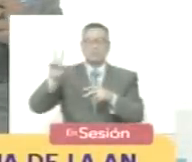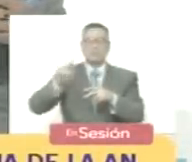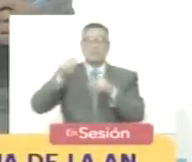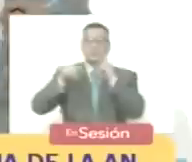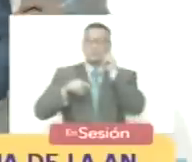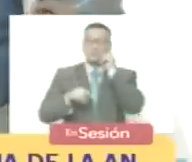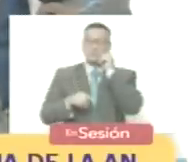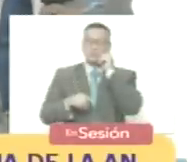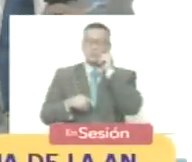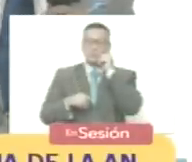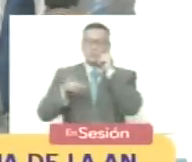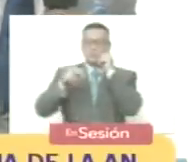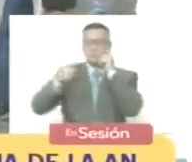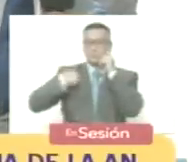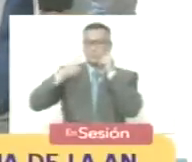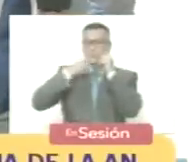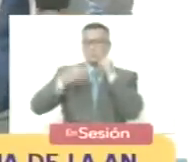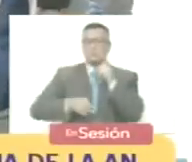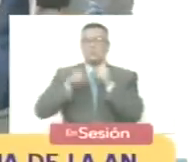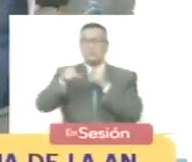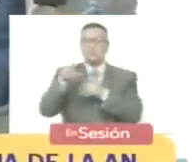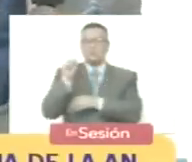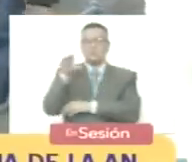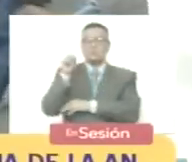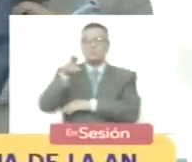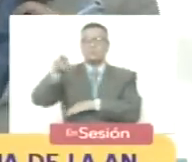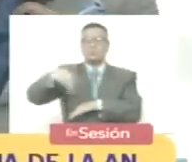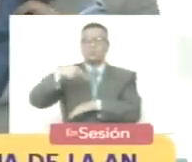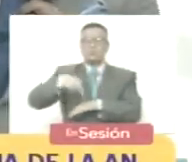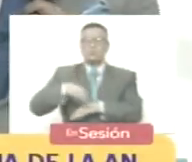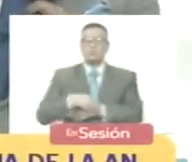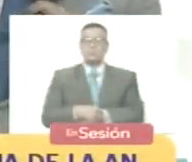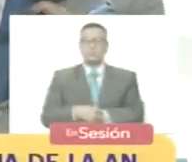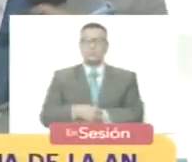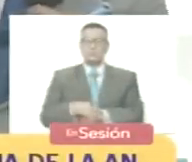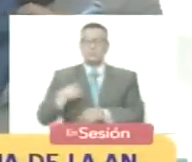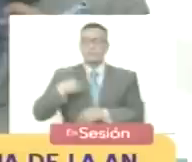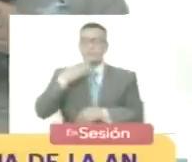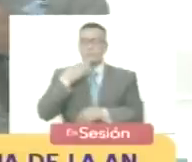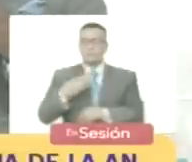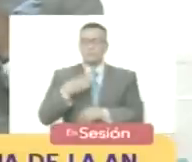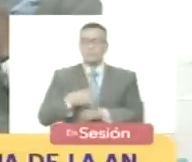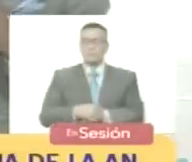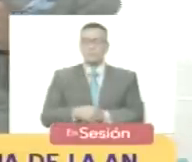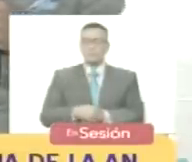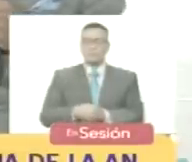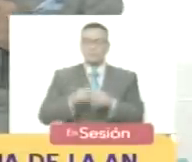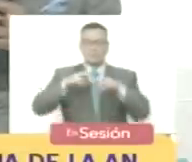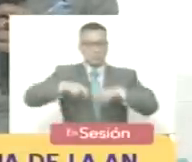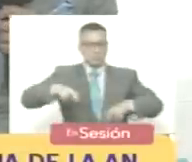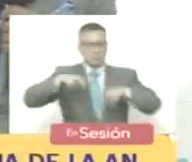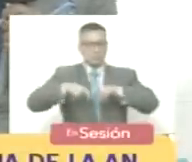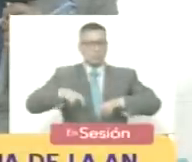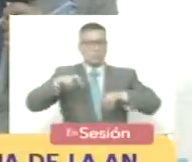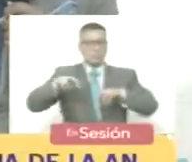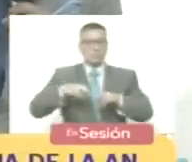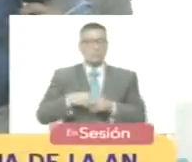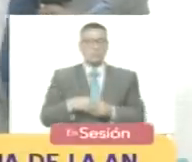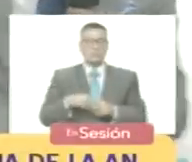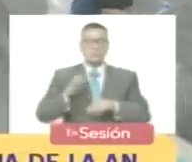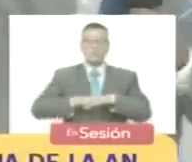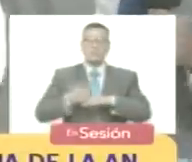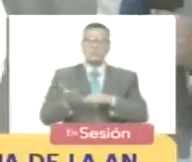Venezuela. No tengan duda de que esta Asamblea Nacional va a solicitar una investigación de